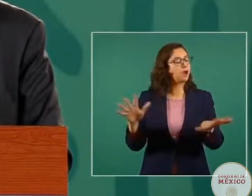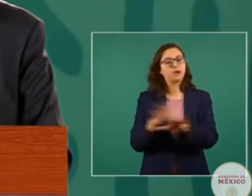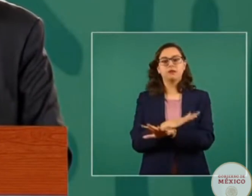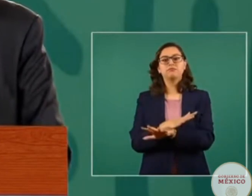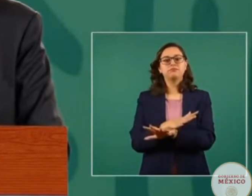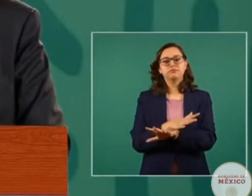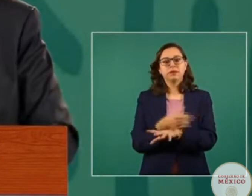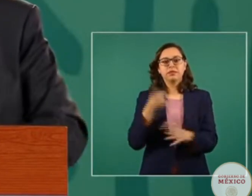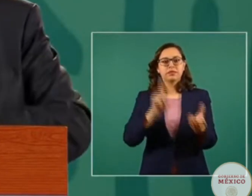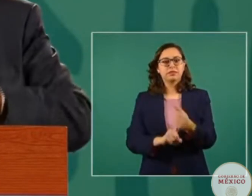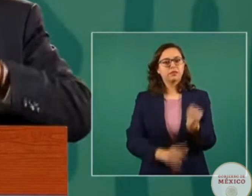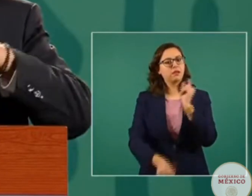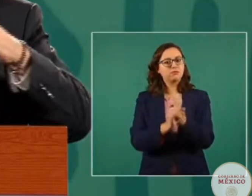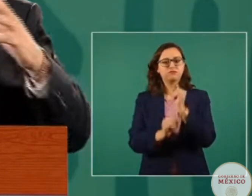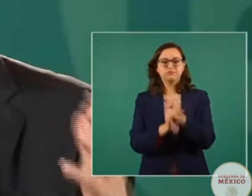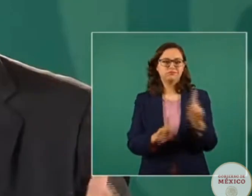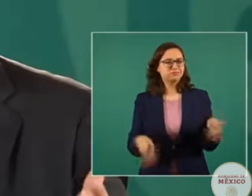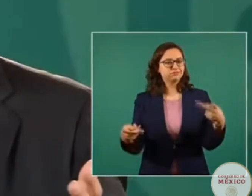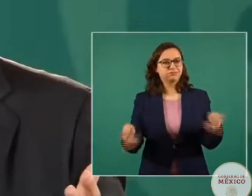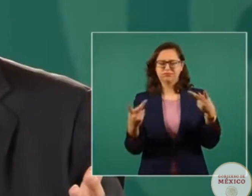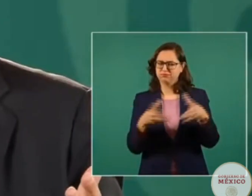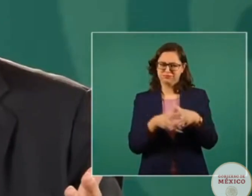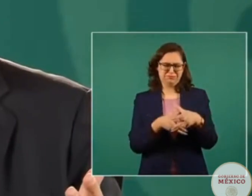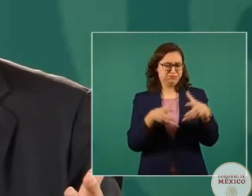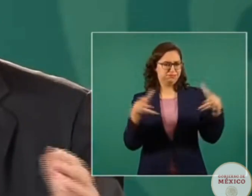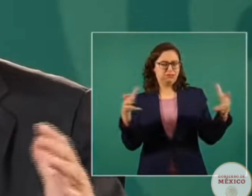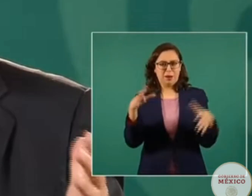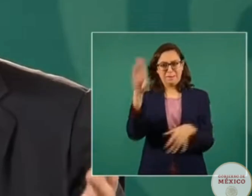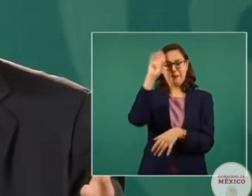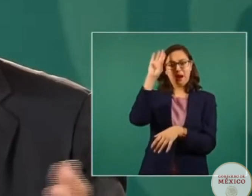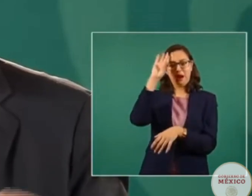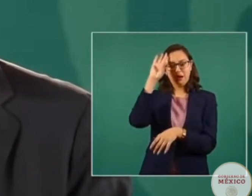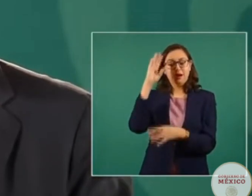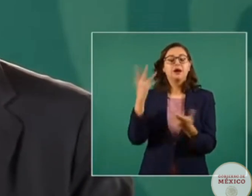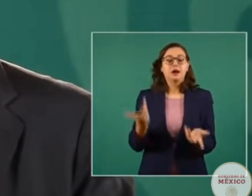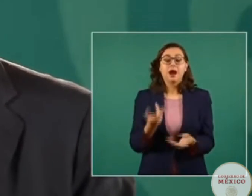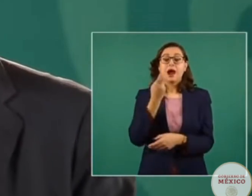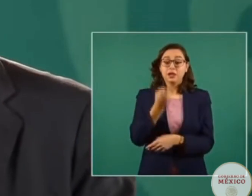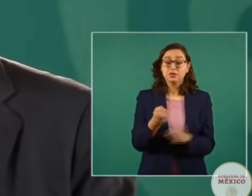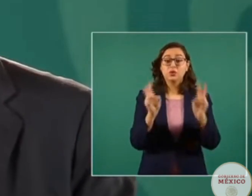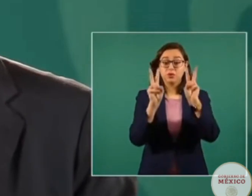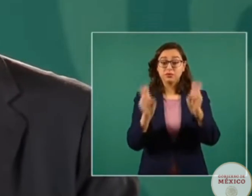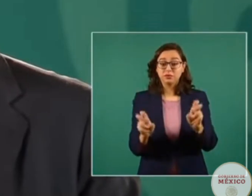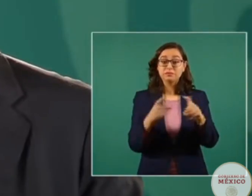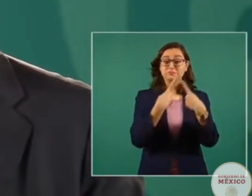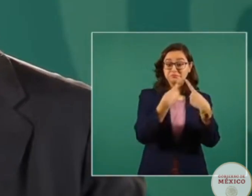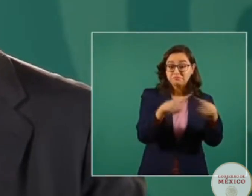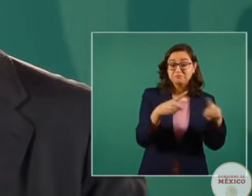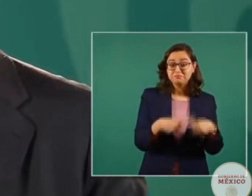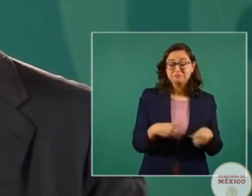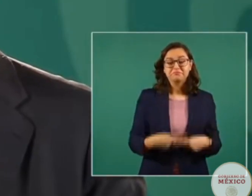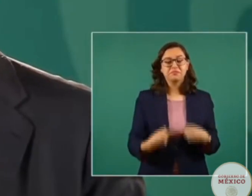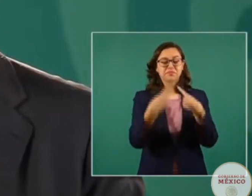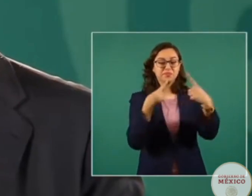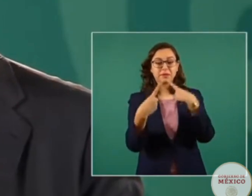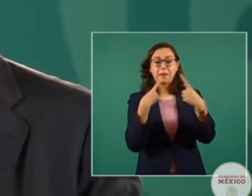antes. Entonces, tenemos que prepararnos entre ambos países. Hay varios temas que tenemos que conversar. La infraestructura en